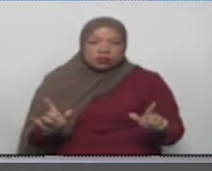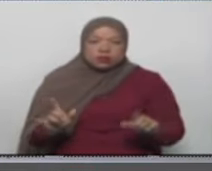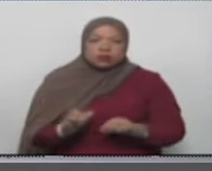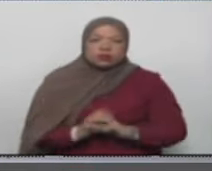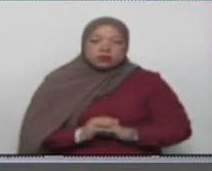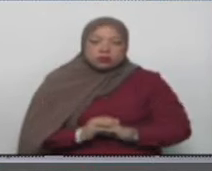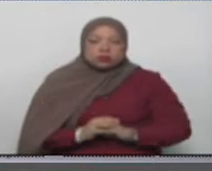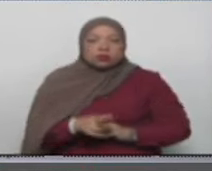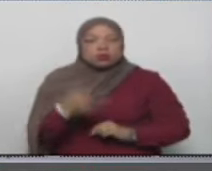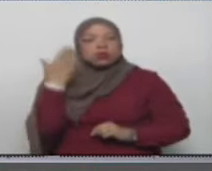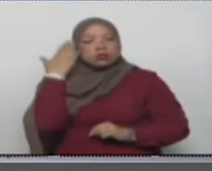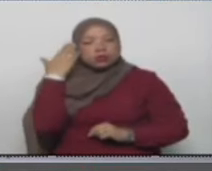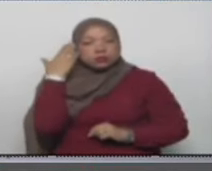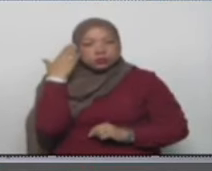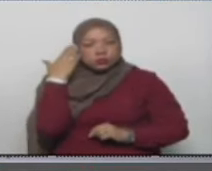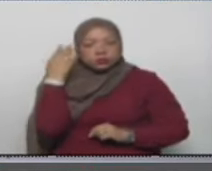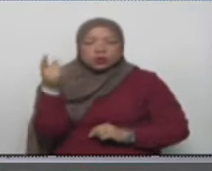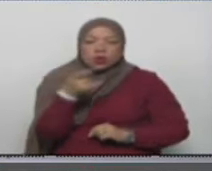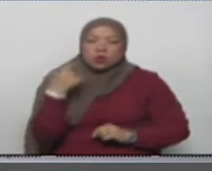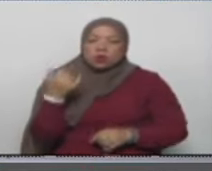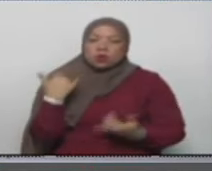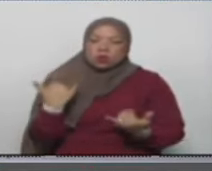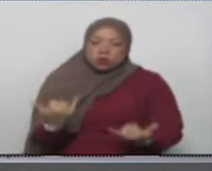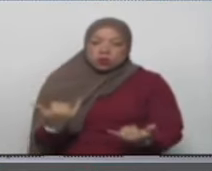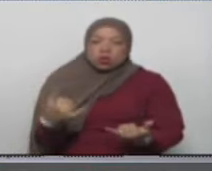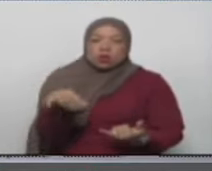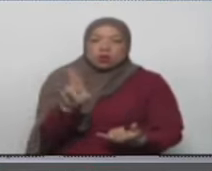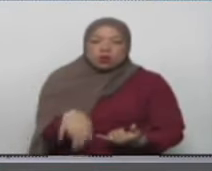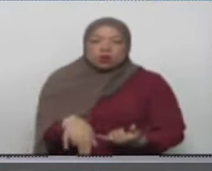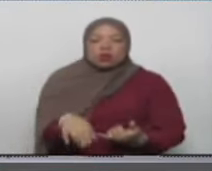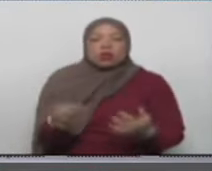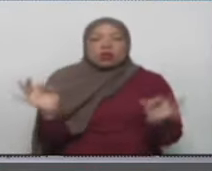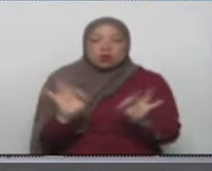que estoy diciendo. Lo que voy es para adelante y nada ni nadie me detiene.